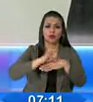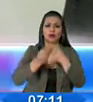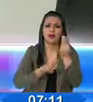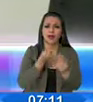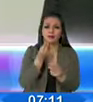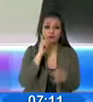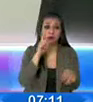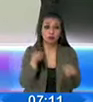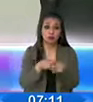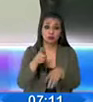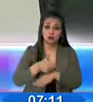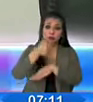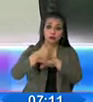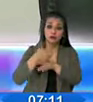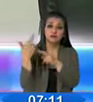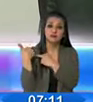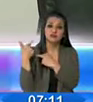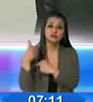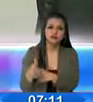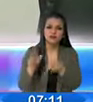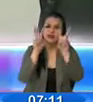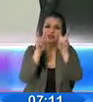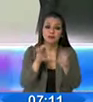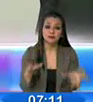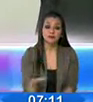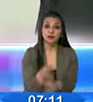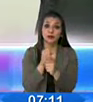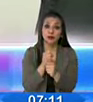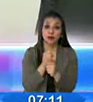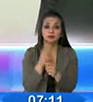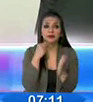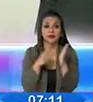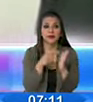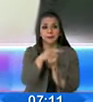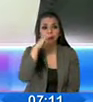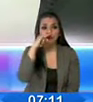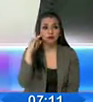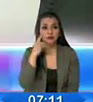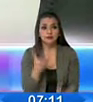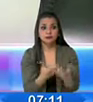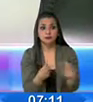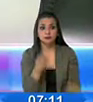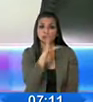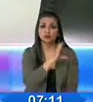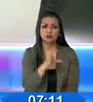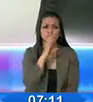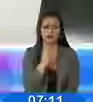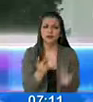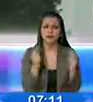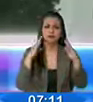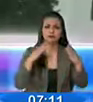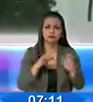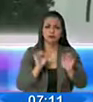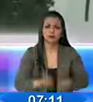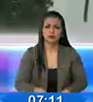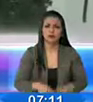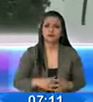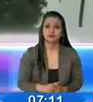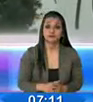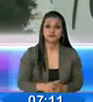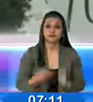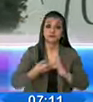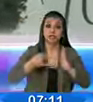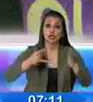las autoridades responsables de la búsqueda y ubicación de niños actúen de manera inmediata. Los recursos tecnológicos y